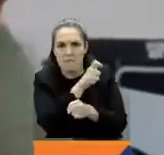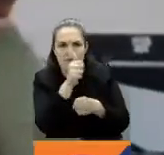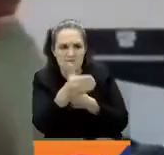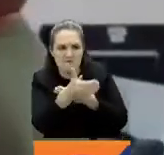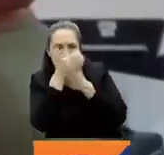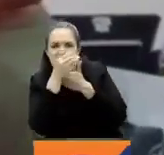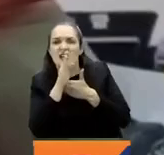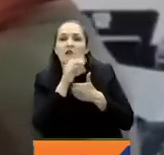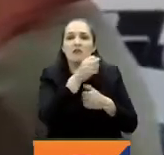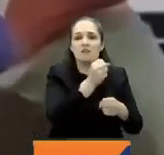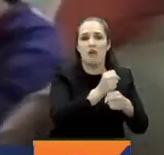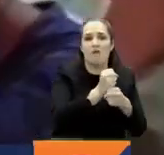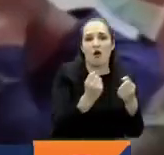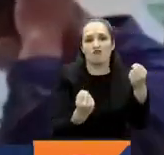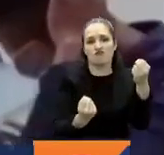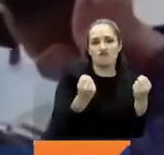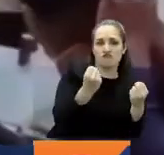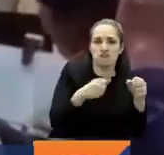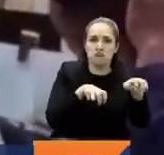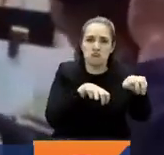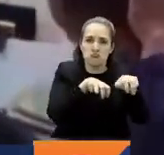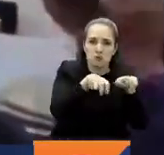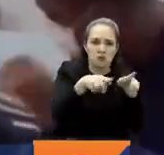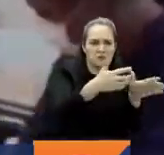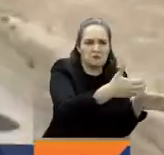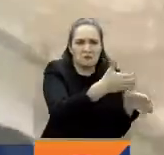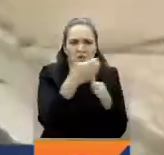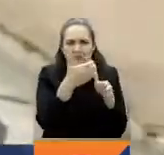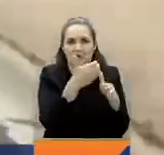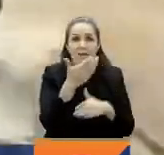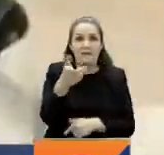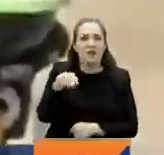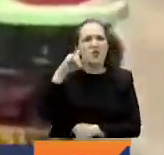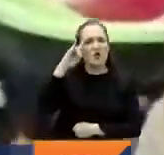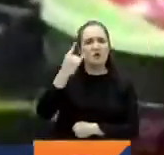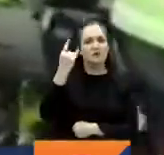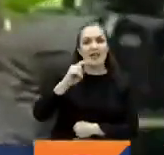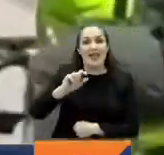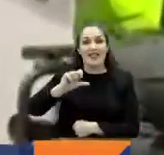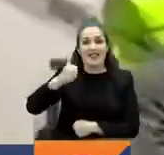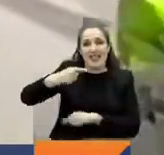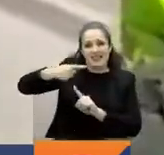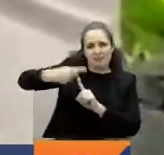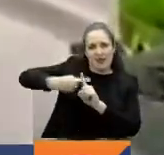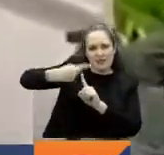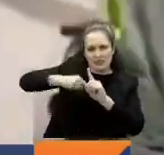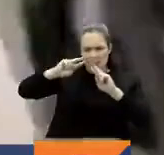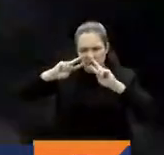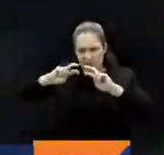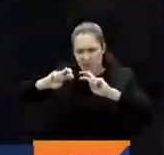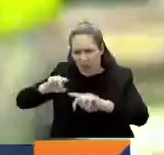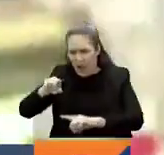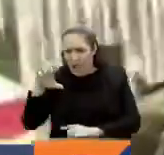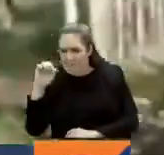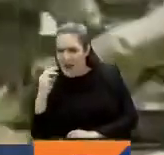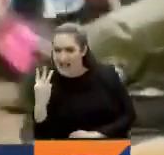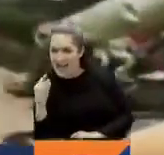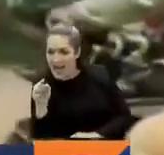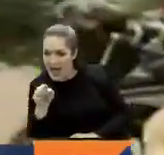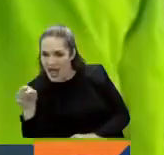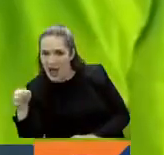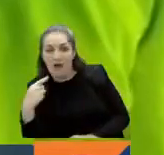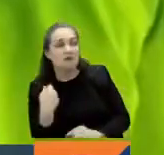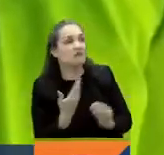Las capturas se lograron luego de 10 meses de investigación, en los que se logró determinar que los delincuentes exigían a las familias de sus víctimas